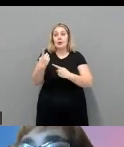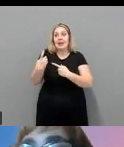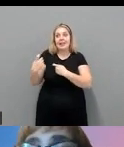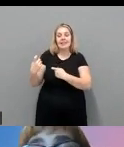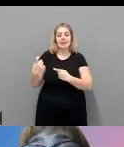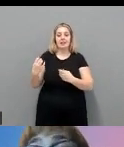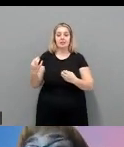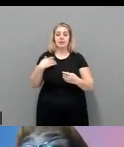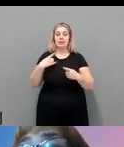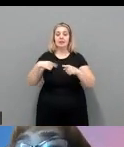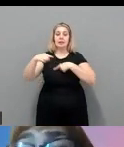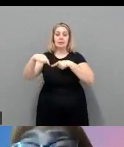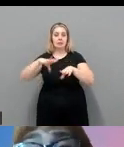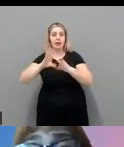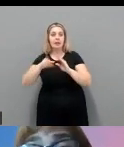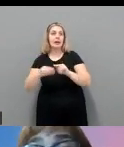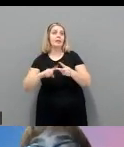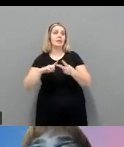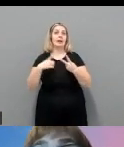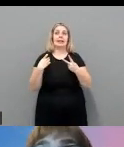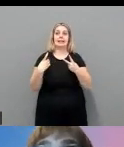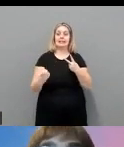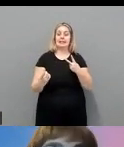necesitamos transporte adaptado, necesitamos